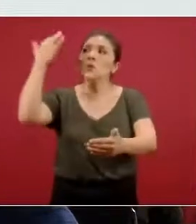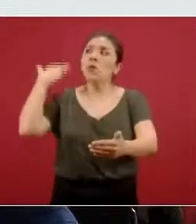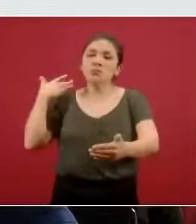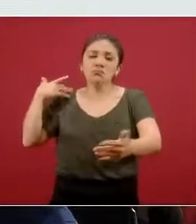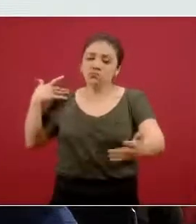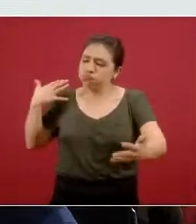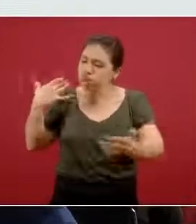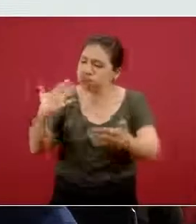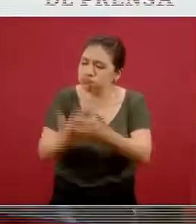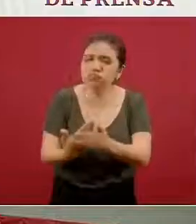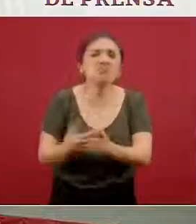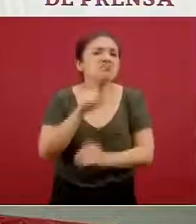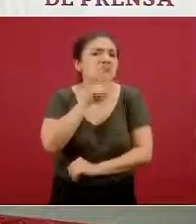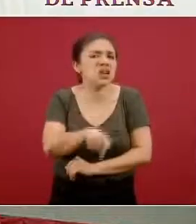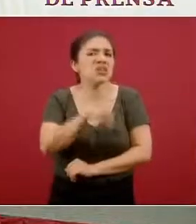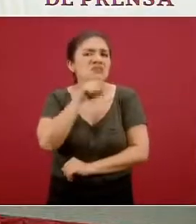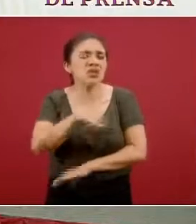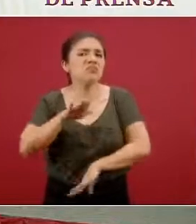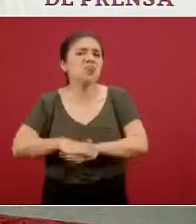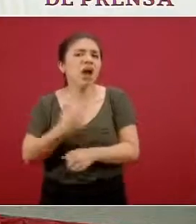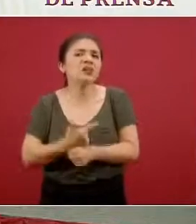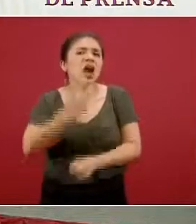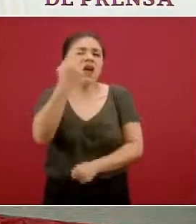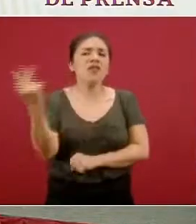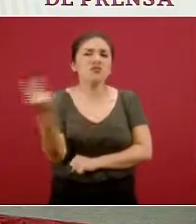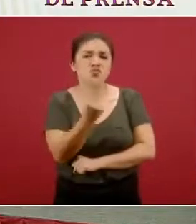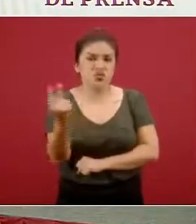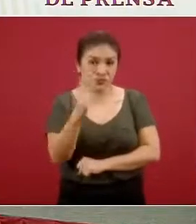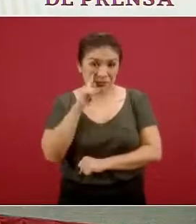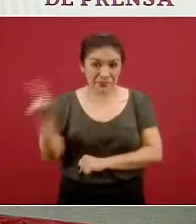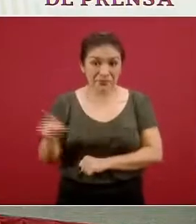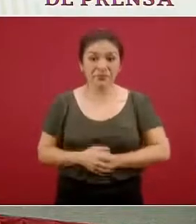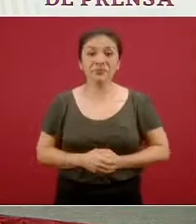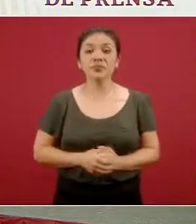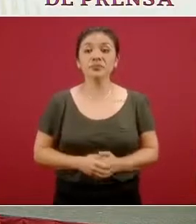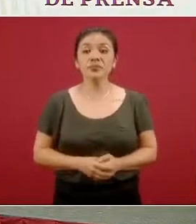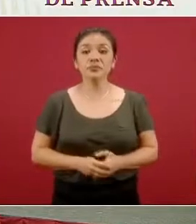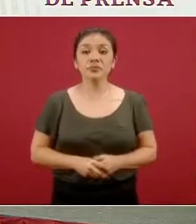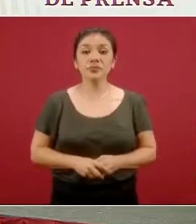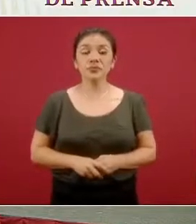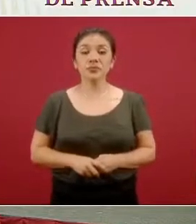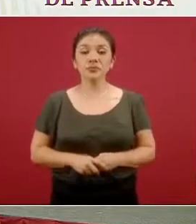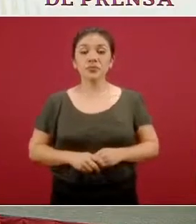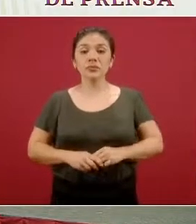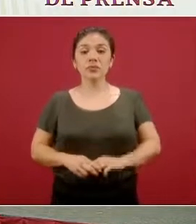decir, estos grupos más afectados. Si vemos la siguiente diapositiva,